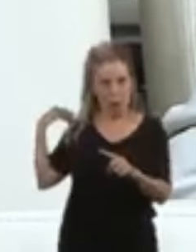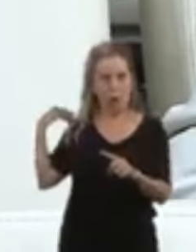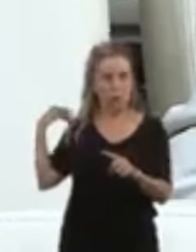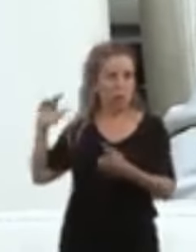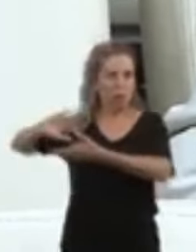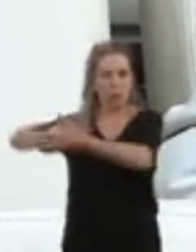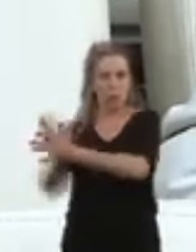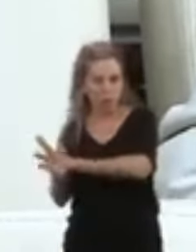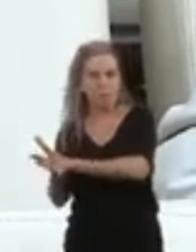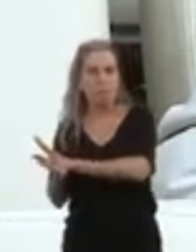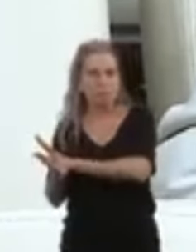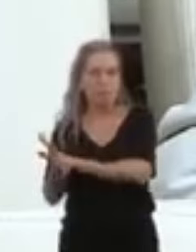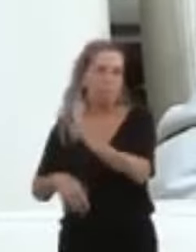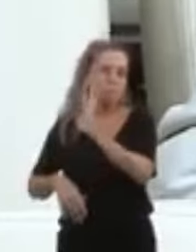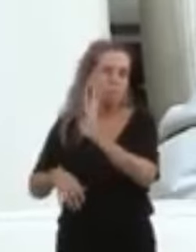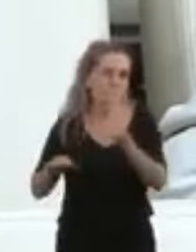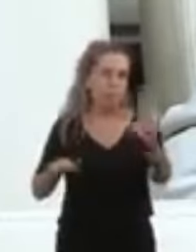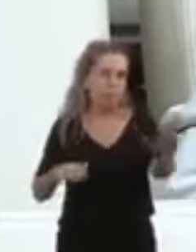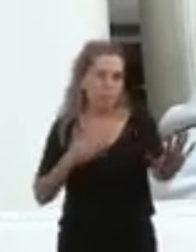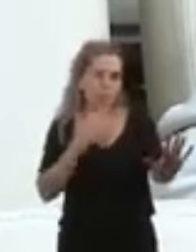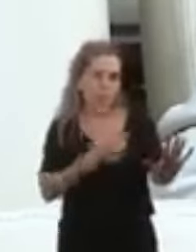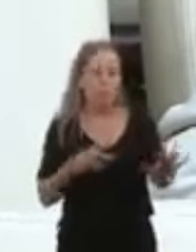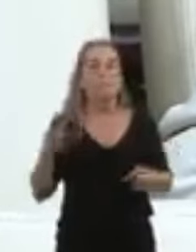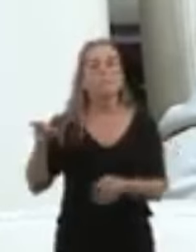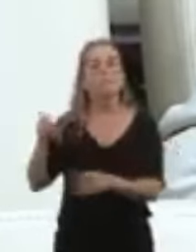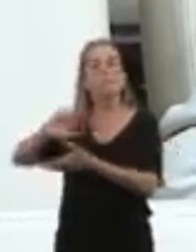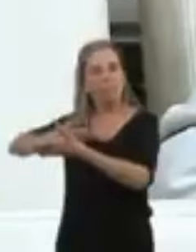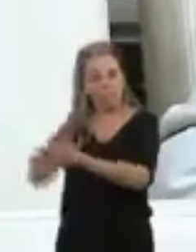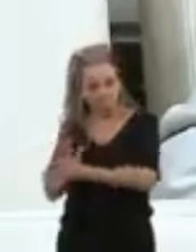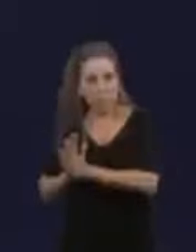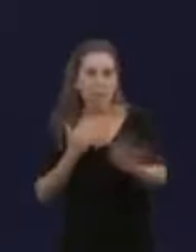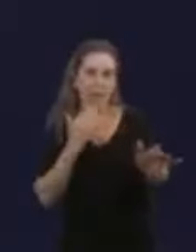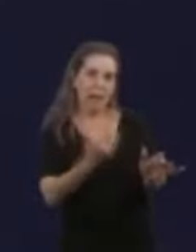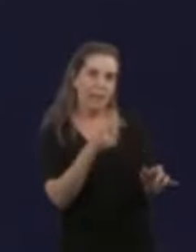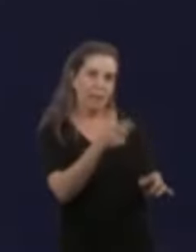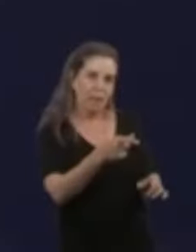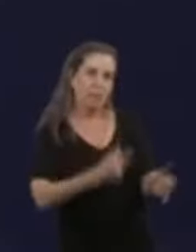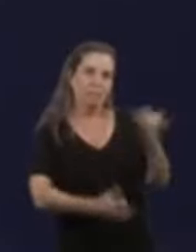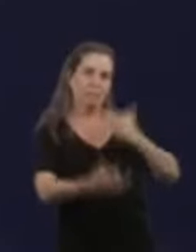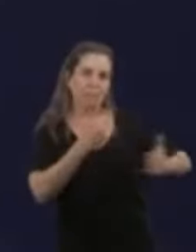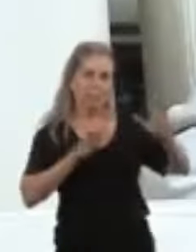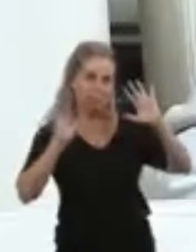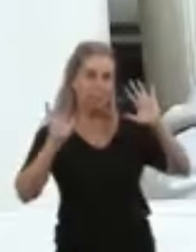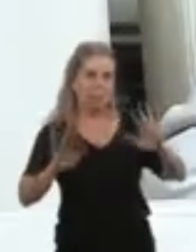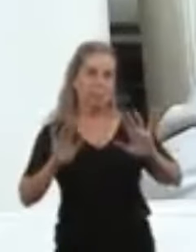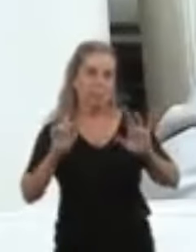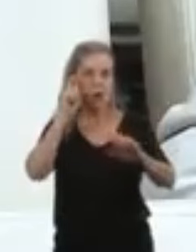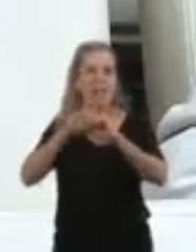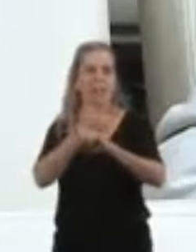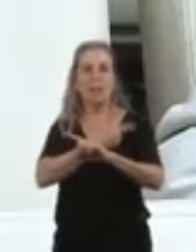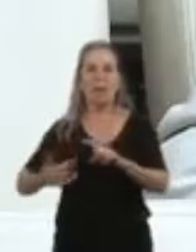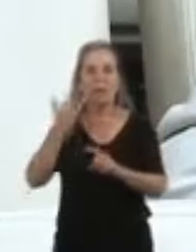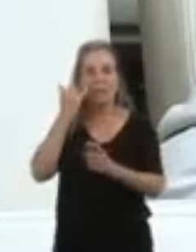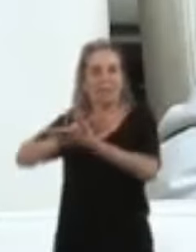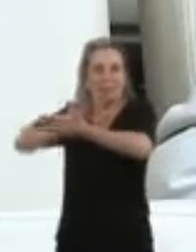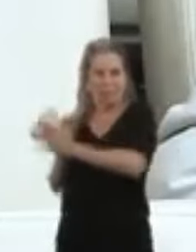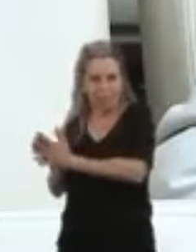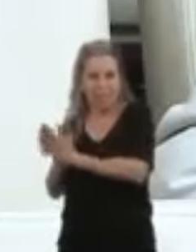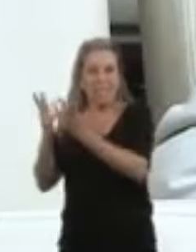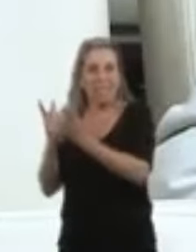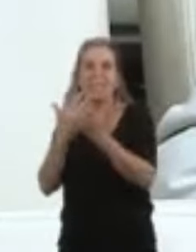destruyendo una buena parte las tarifa le ahorro Es parte ahorro Es ap parte así entramos en lo que respecta a este